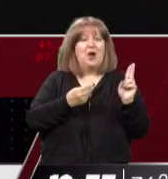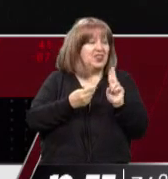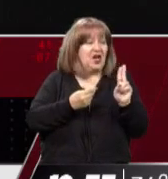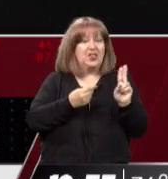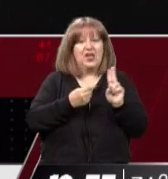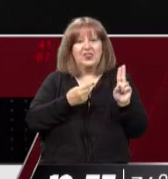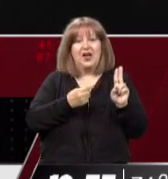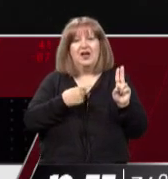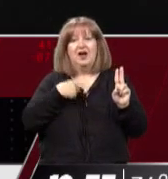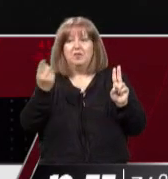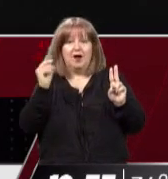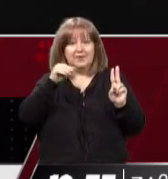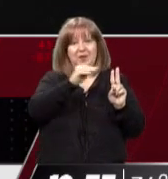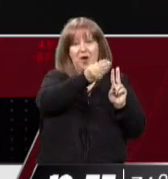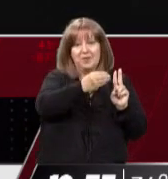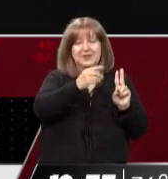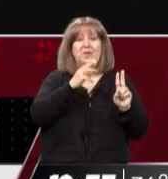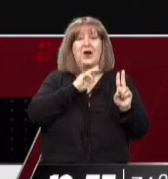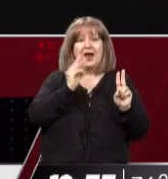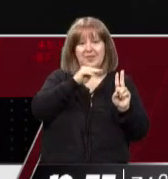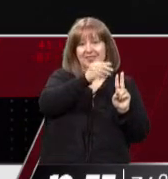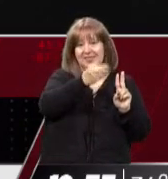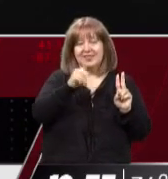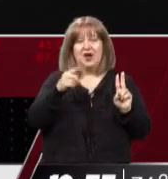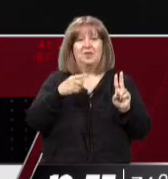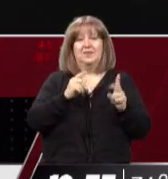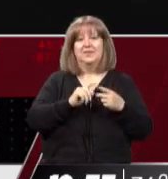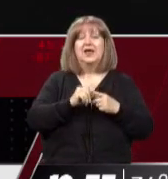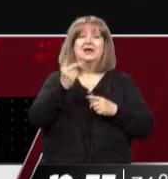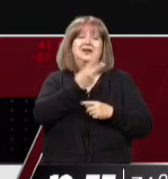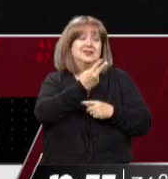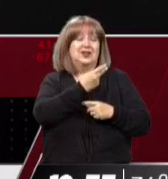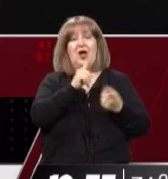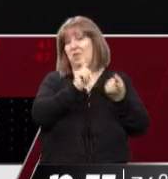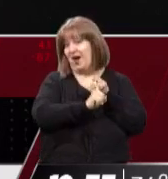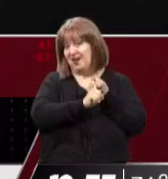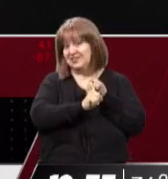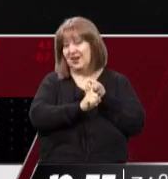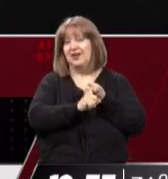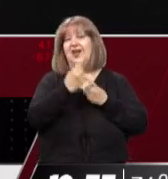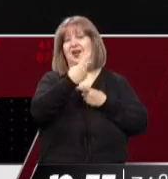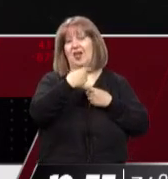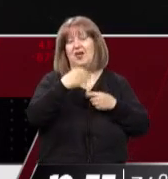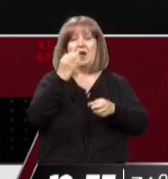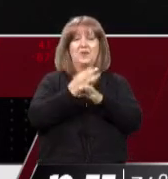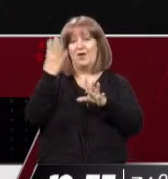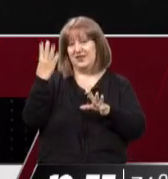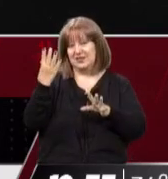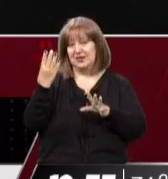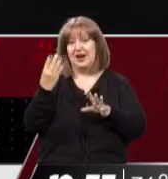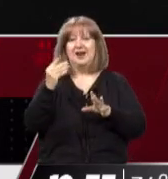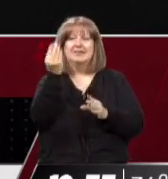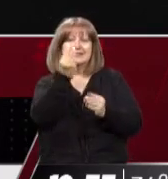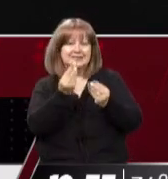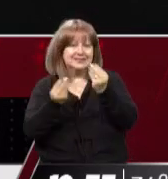Porque a lo mejor a uno se le ocurre una cosa, al otro otra. Bueno, nosotros somos matrimonio y los dos somos diseñadores gráficos. Se conocen muy bien. Nos conocemos